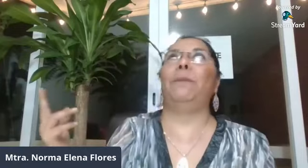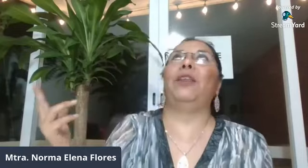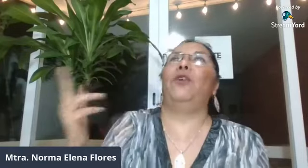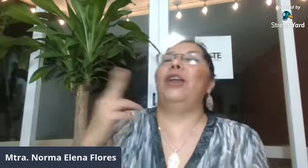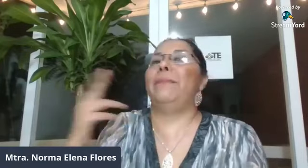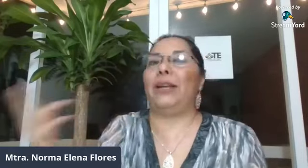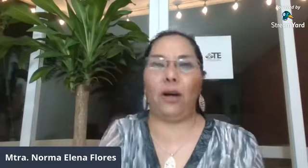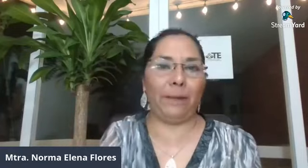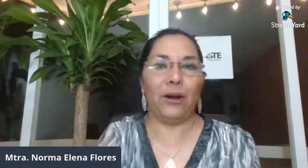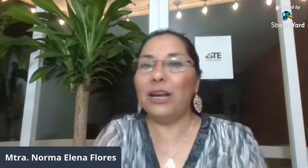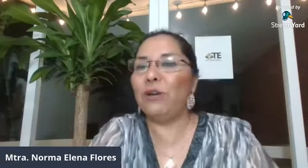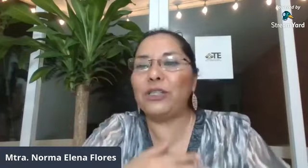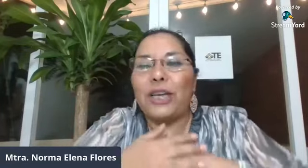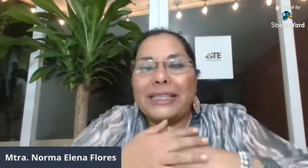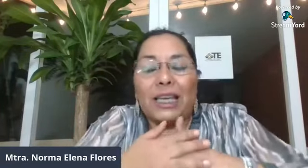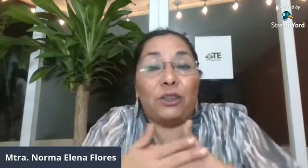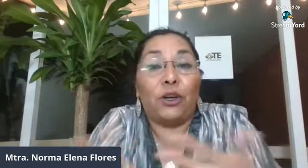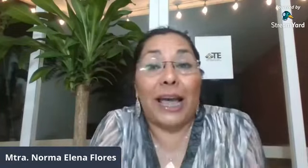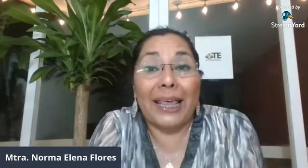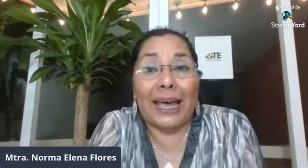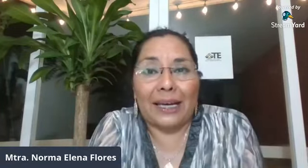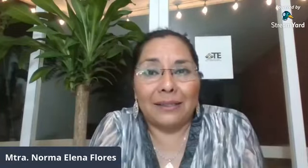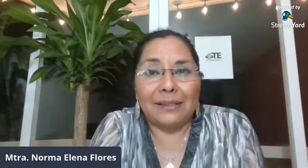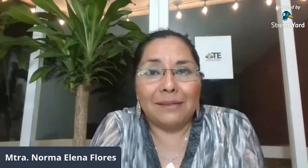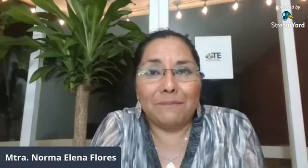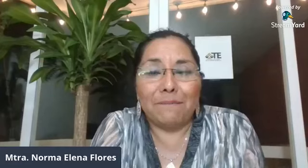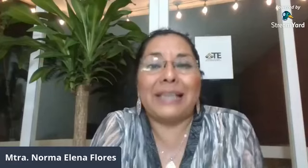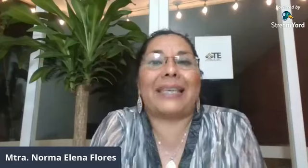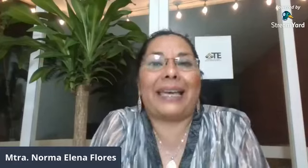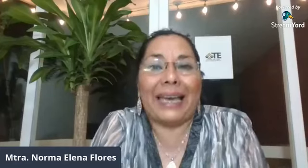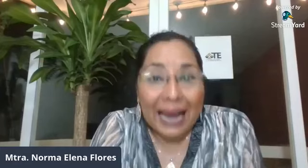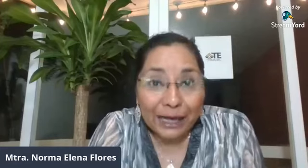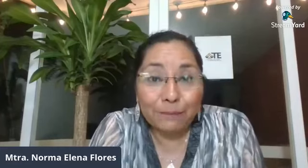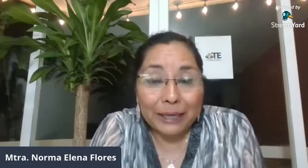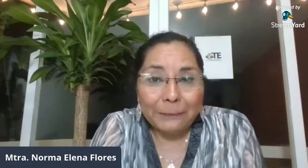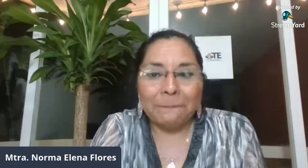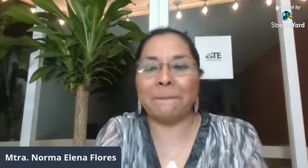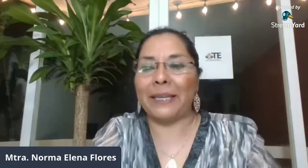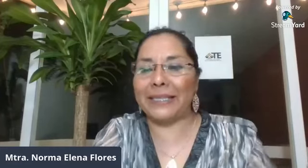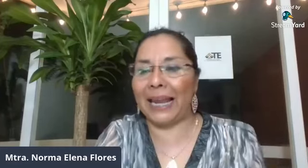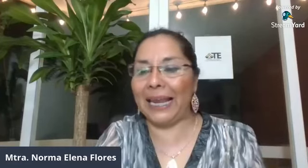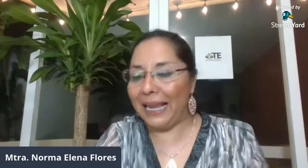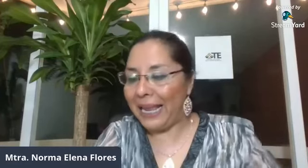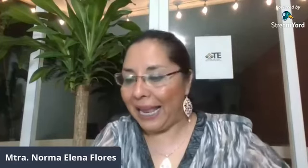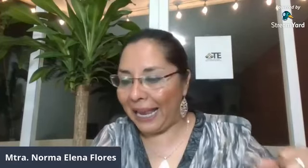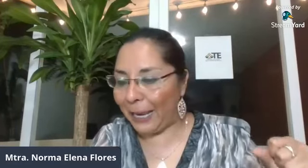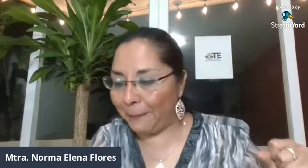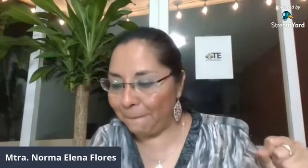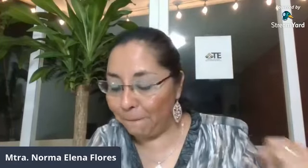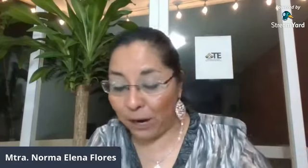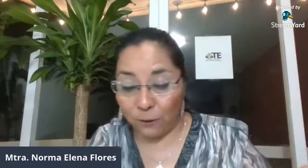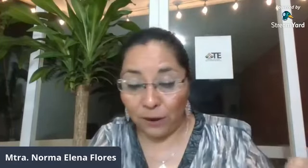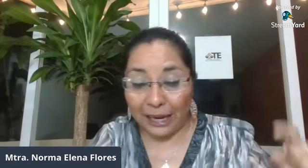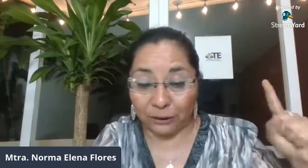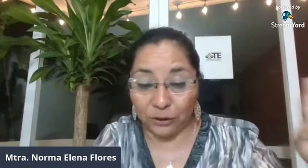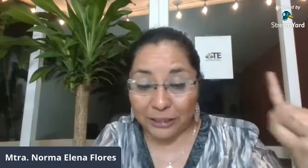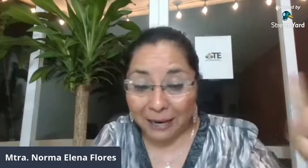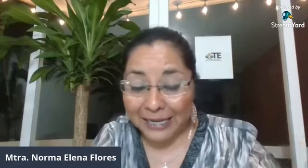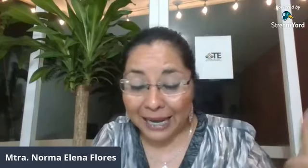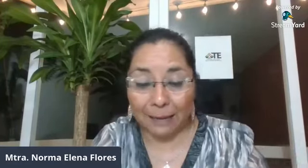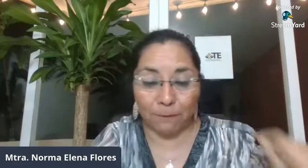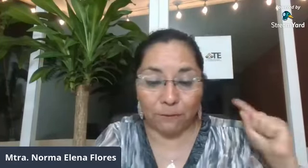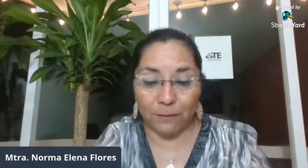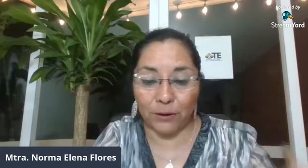Dios mío, perdóname, ¿no? Pero no estoy haciendo nada más que quejarme, ¿sale? Bueno,